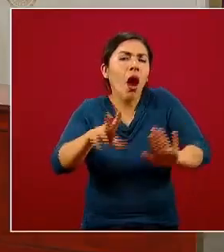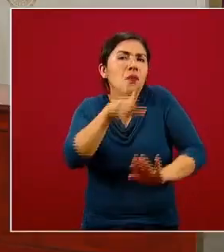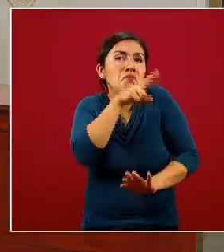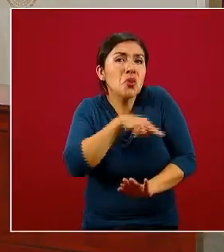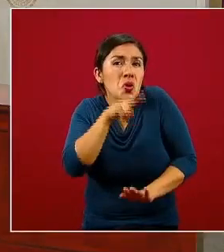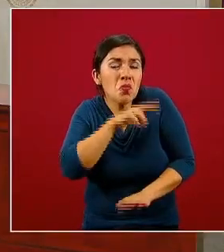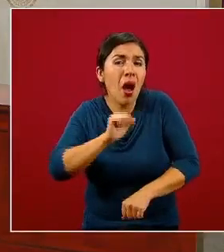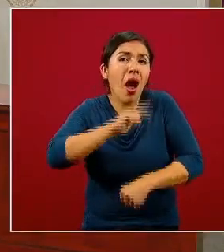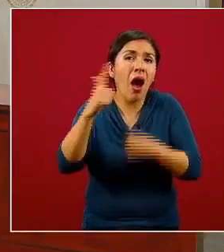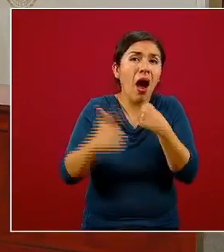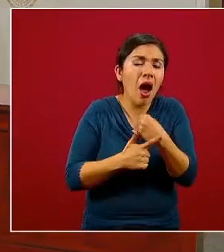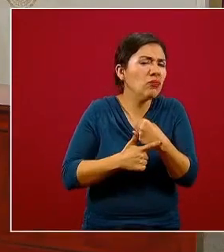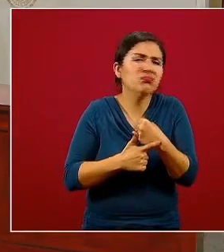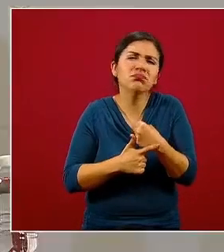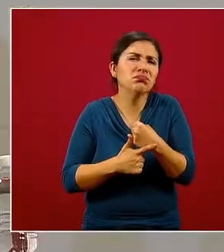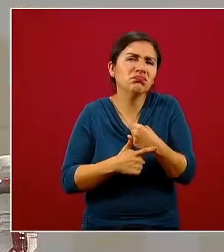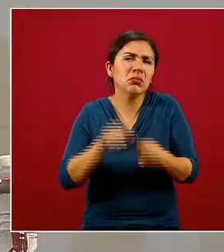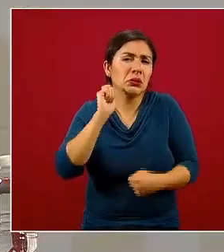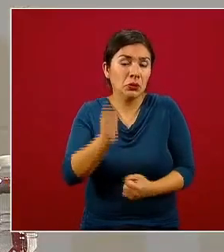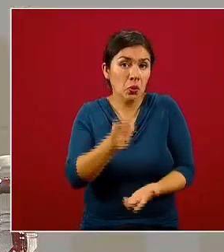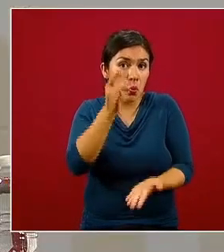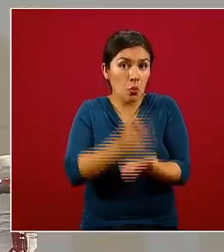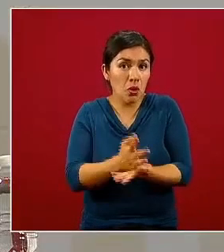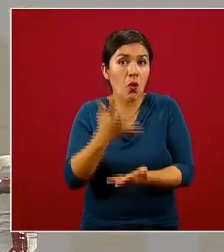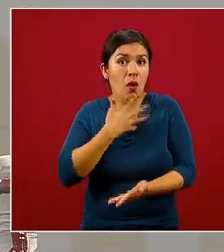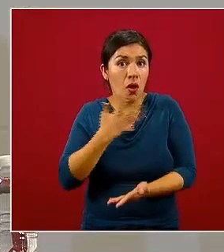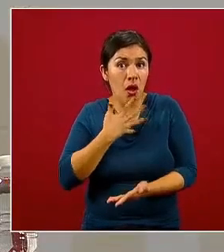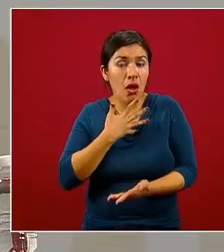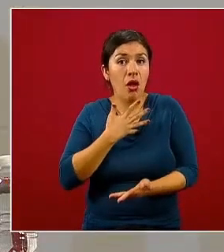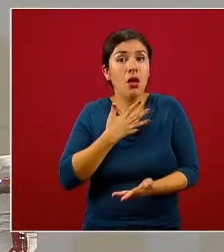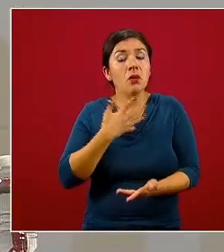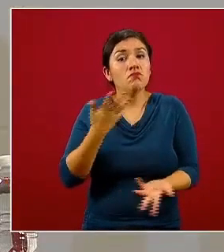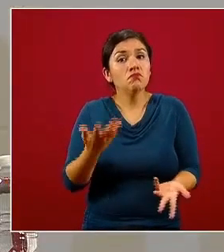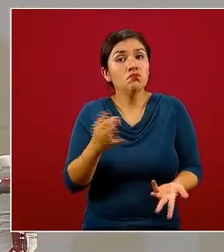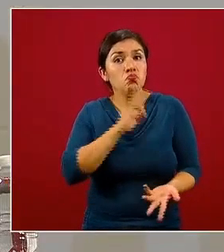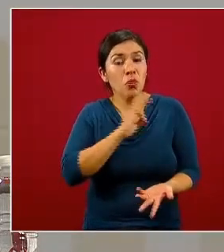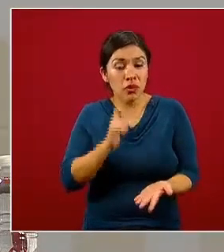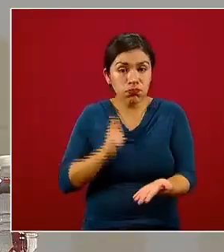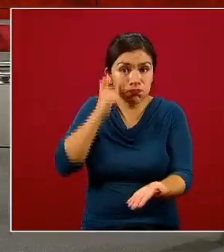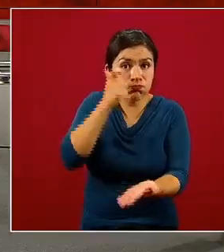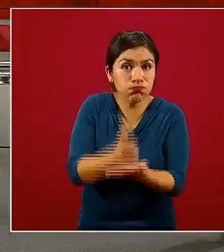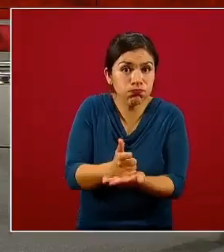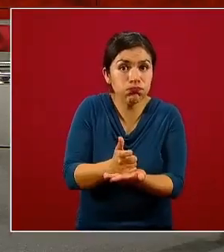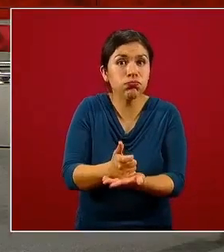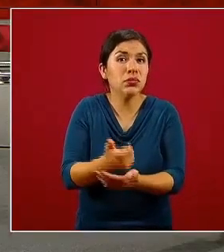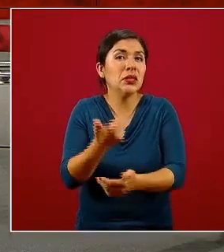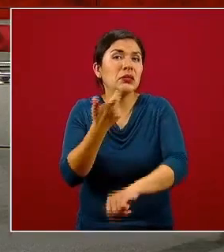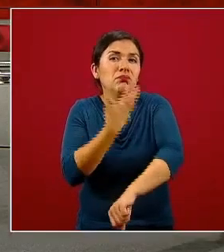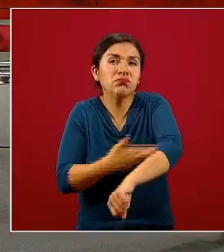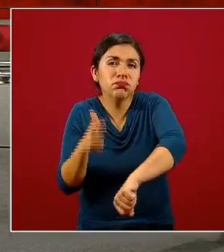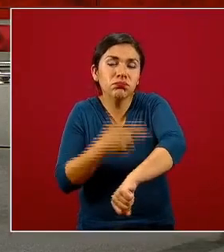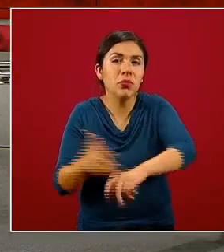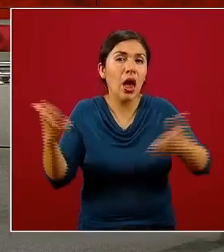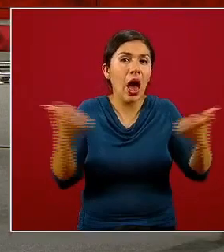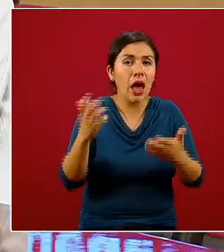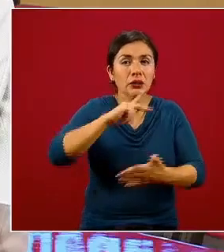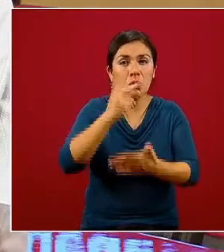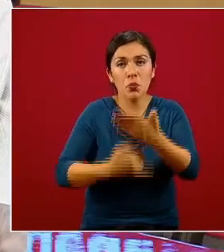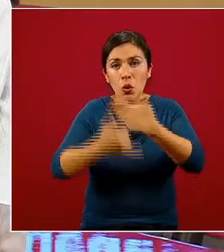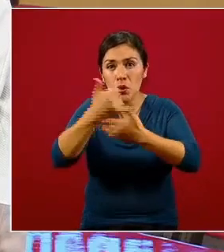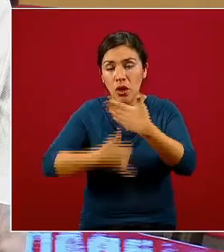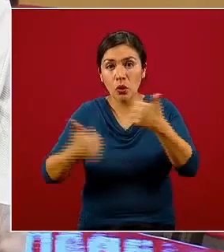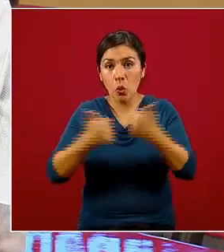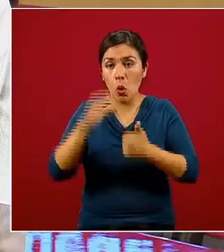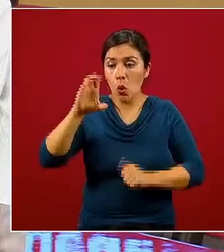preocupación alguna, puesto que no solamente se ha mermado la capacidad de financiamiento y de ejecución de proyectos por